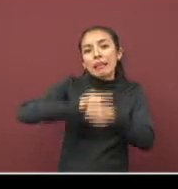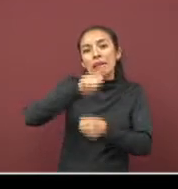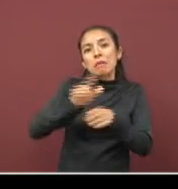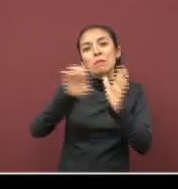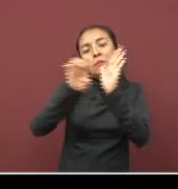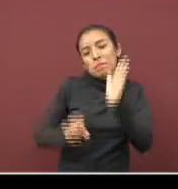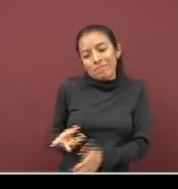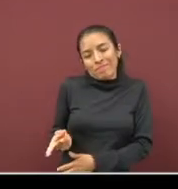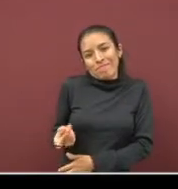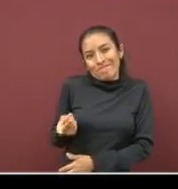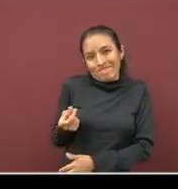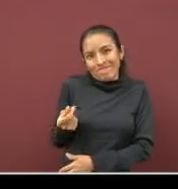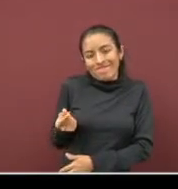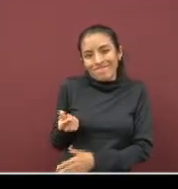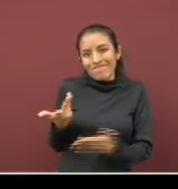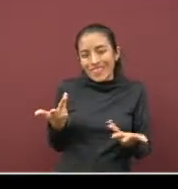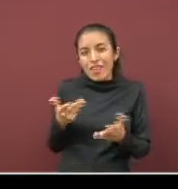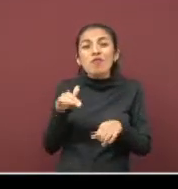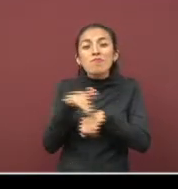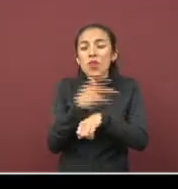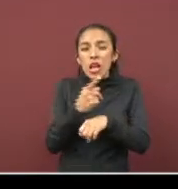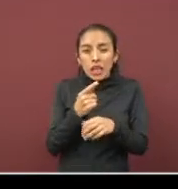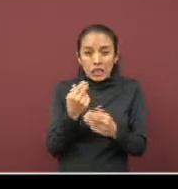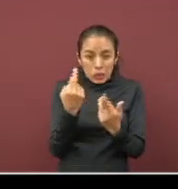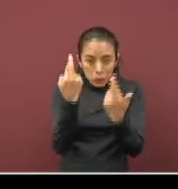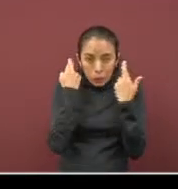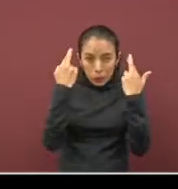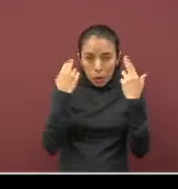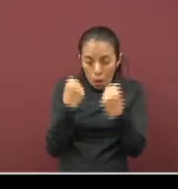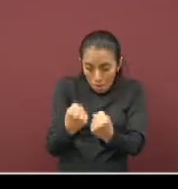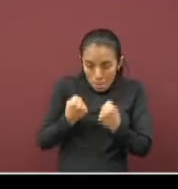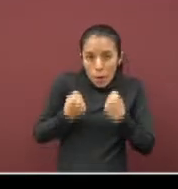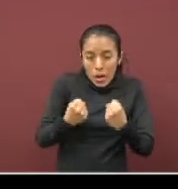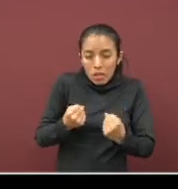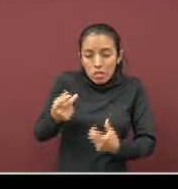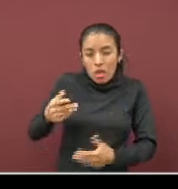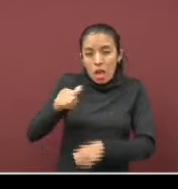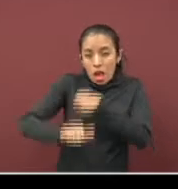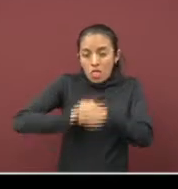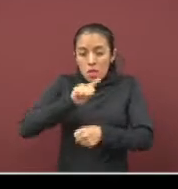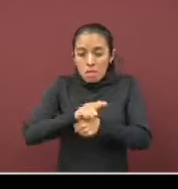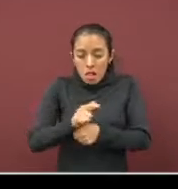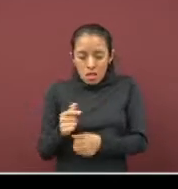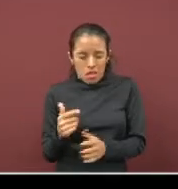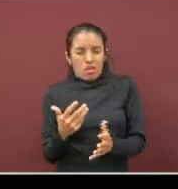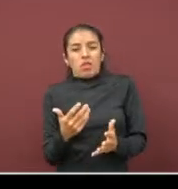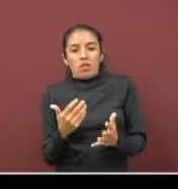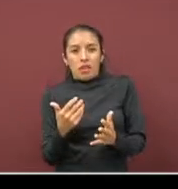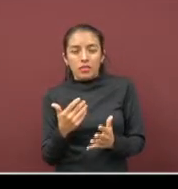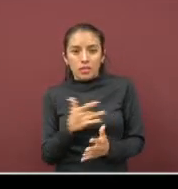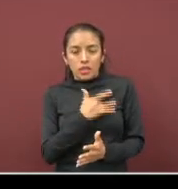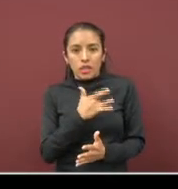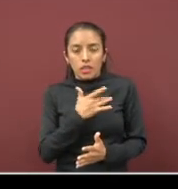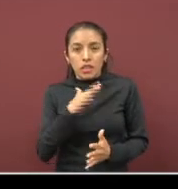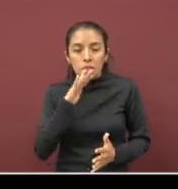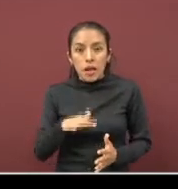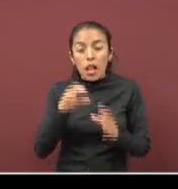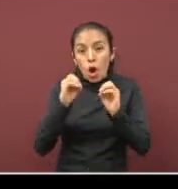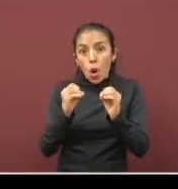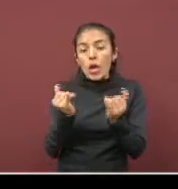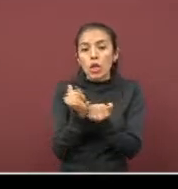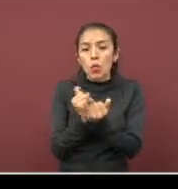pueden dañar gravemente su capacidad auditiva o si están cerca podrían quemarlos más de estos daños